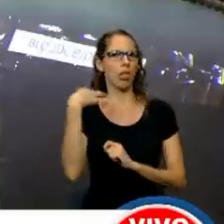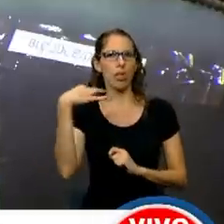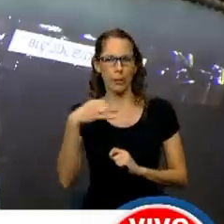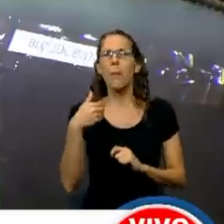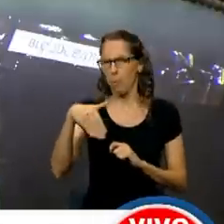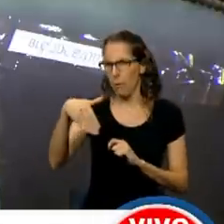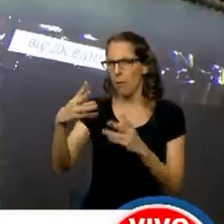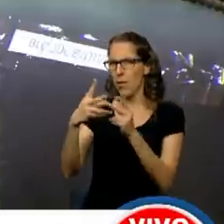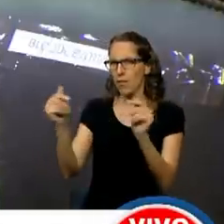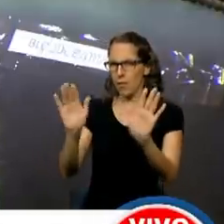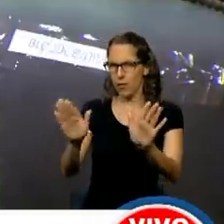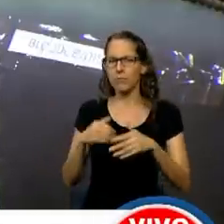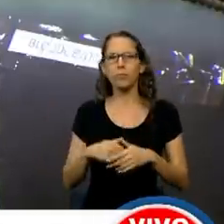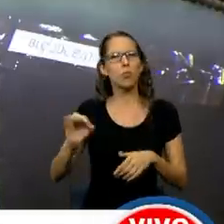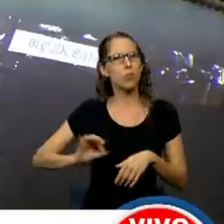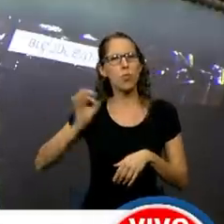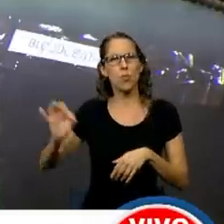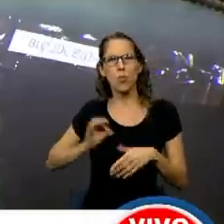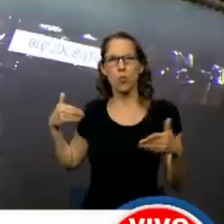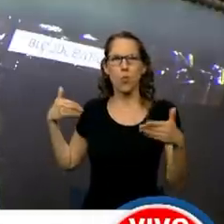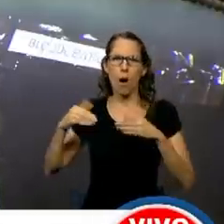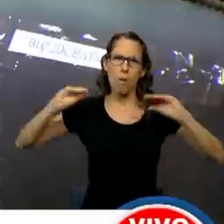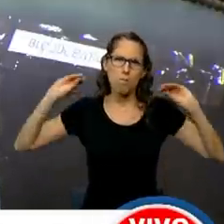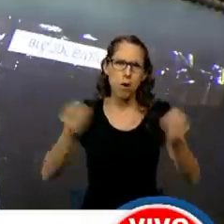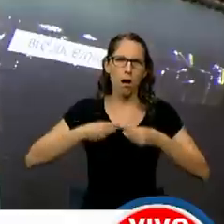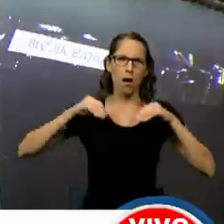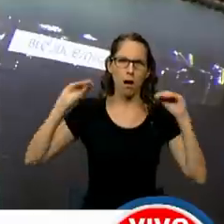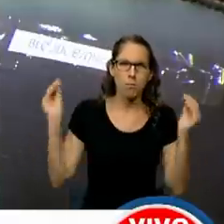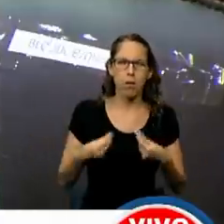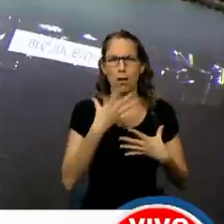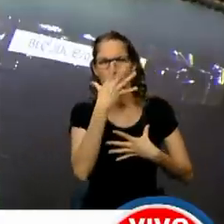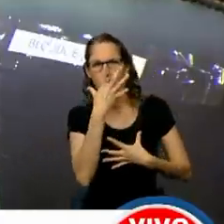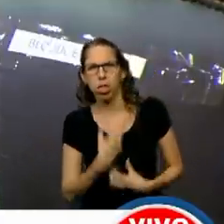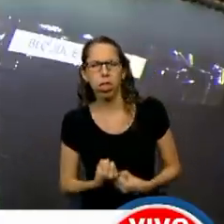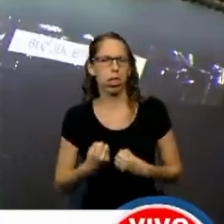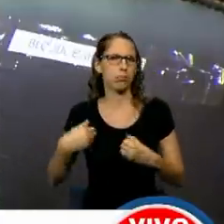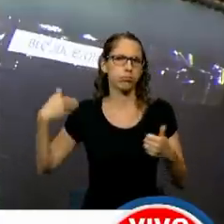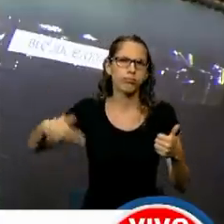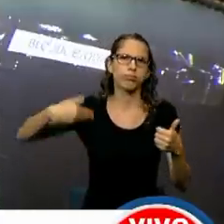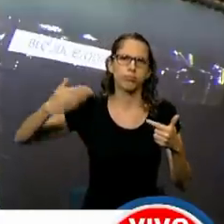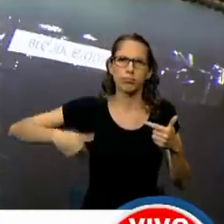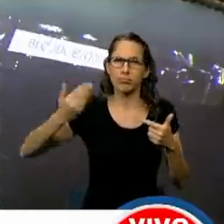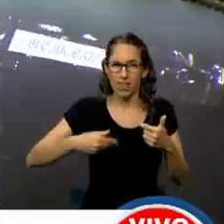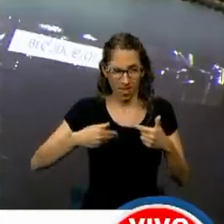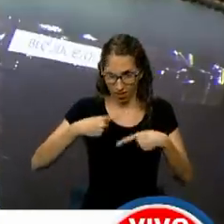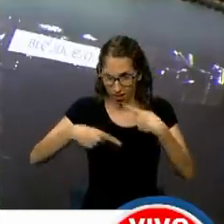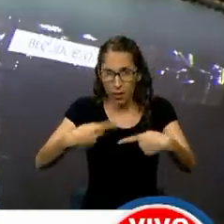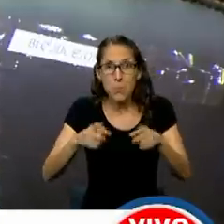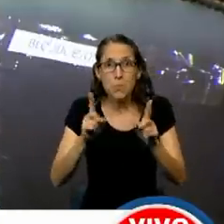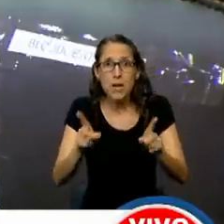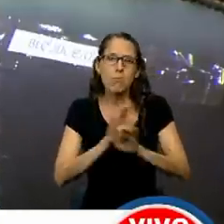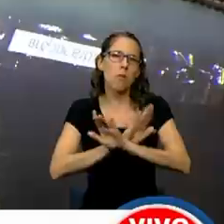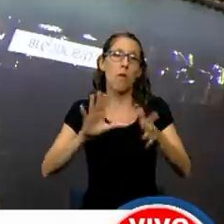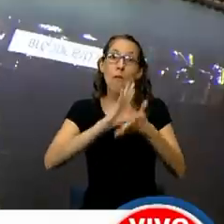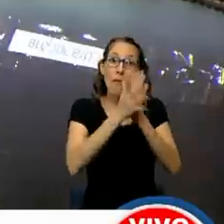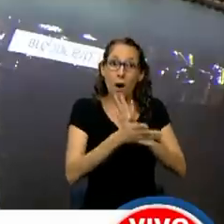cerrando como hacía dos años de fracaso y de frustraciones para seguir haciendo lo mismo seguir aplicando la misma receta